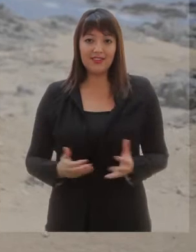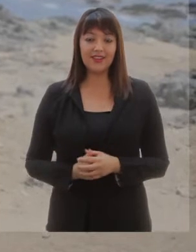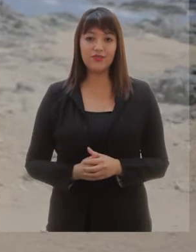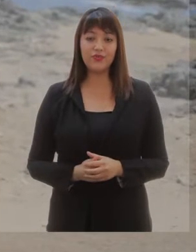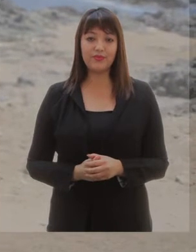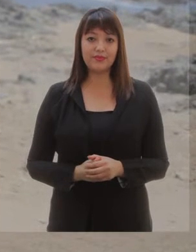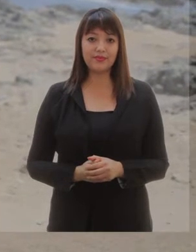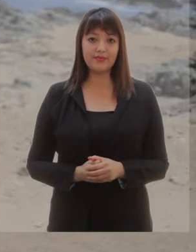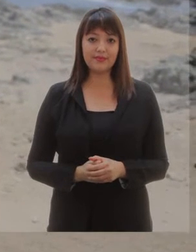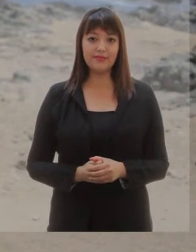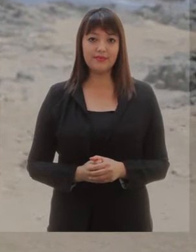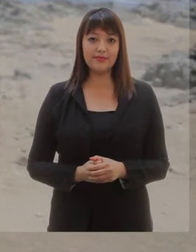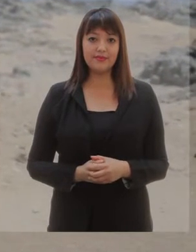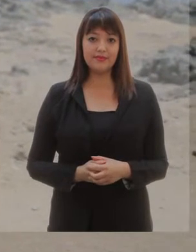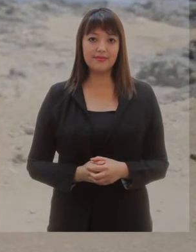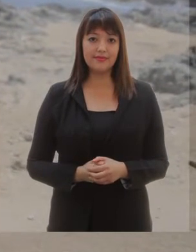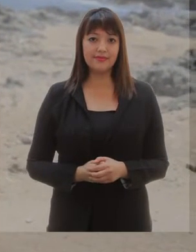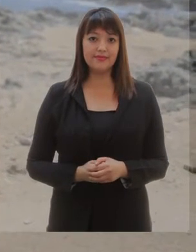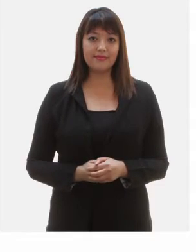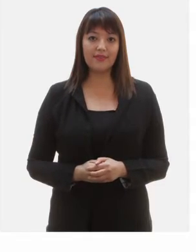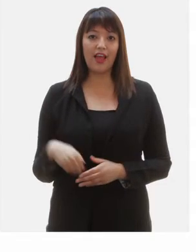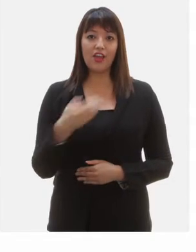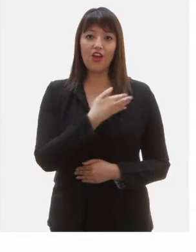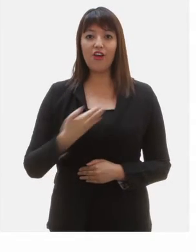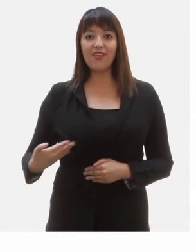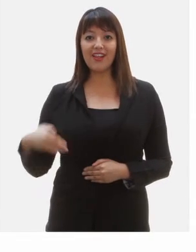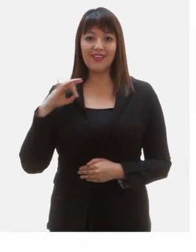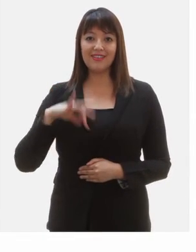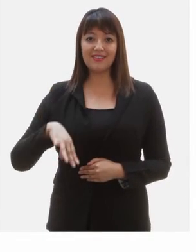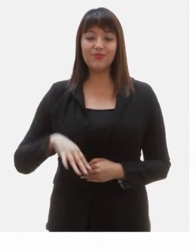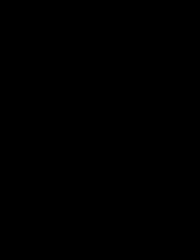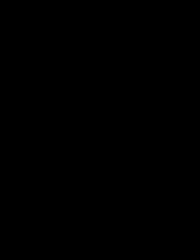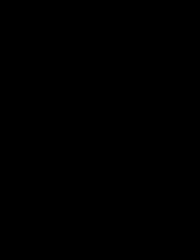Gobierno de Chile.